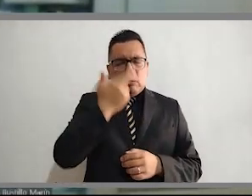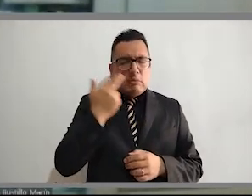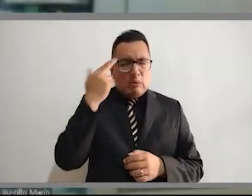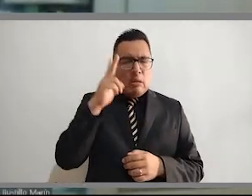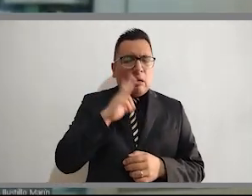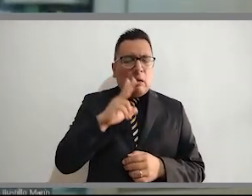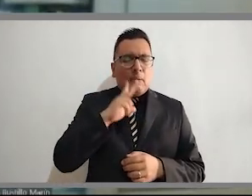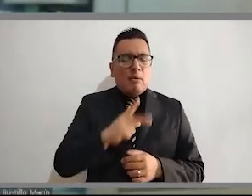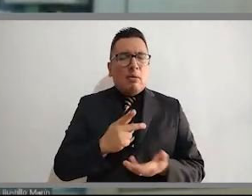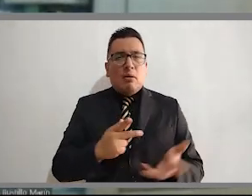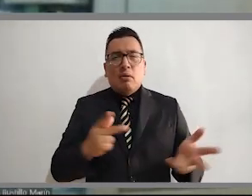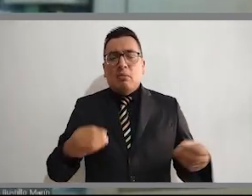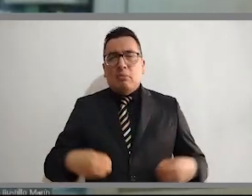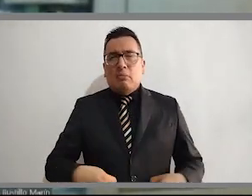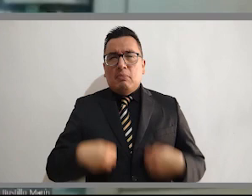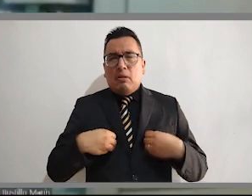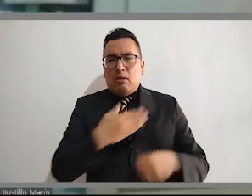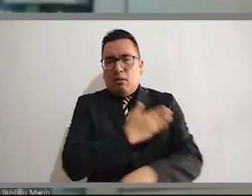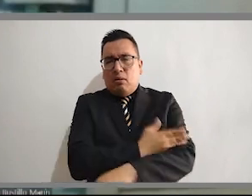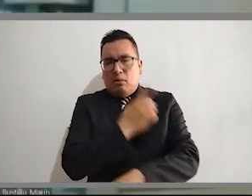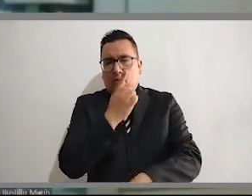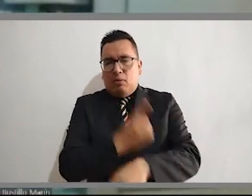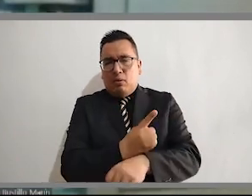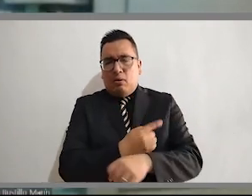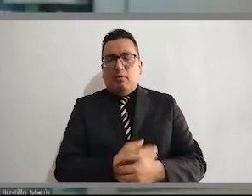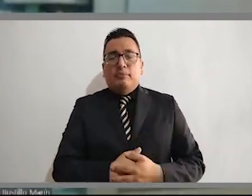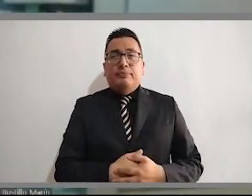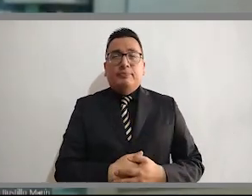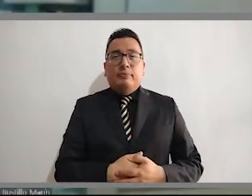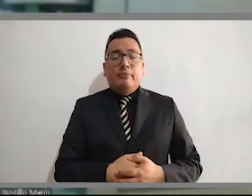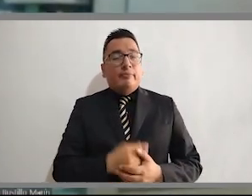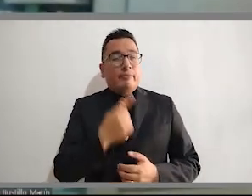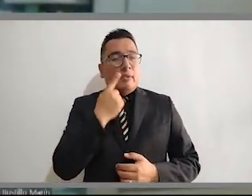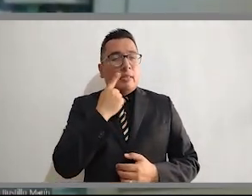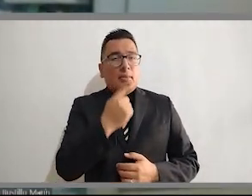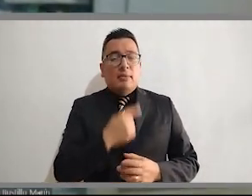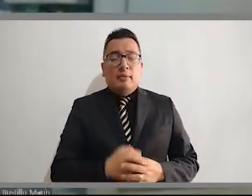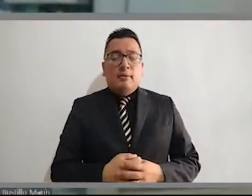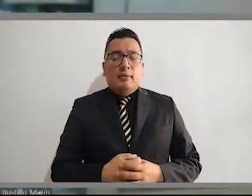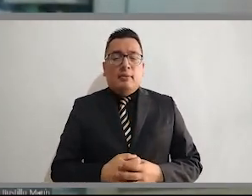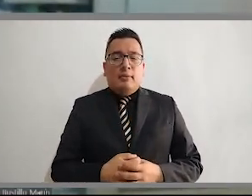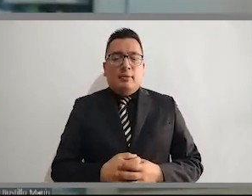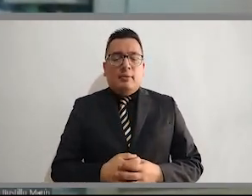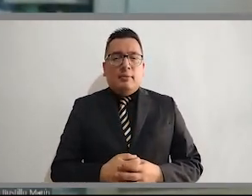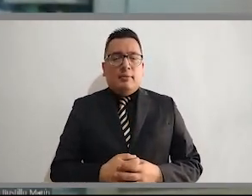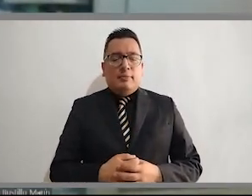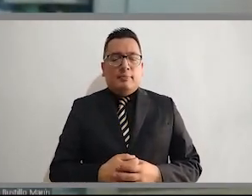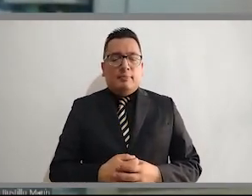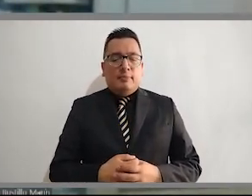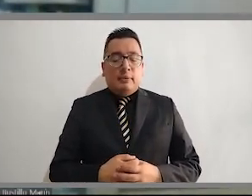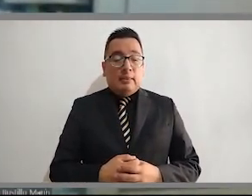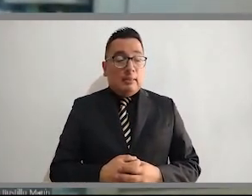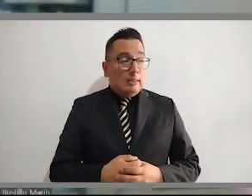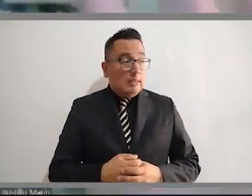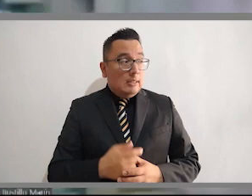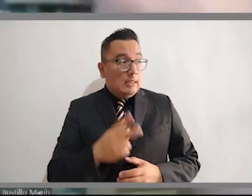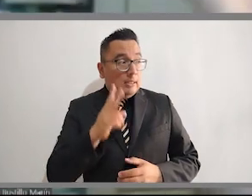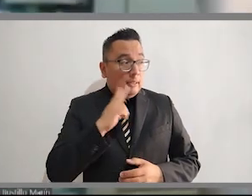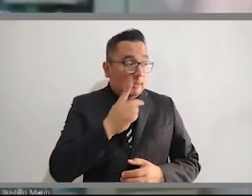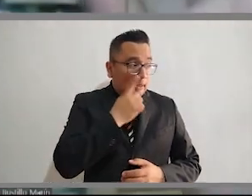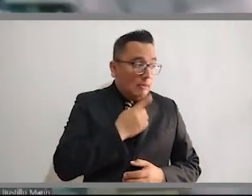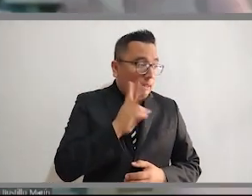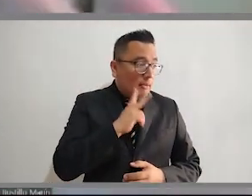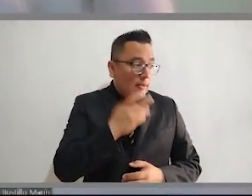el modo honesto de vivir. El modo honesto de vivir, fíjense, es una... Me dicen cuánto tiempo tengo, porque